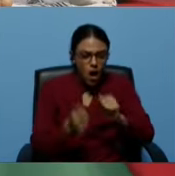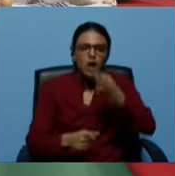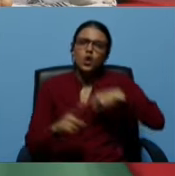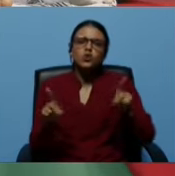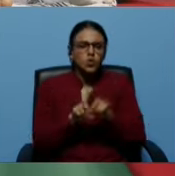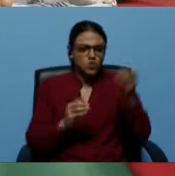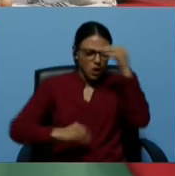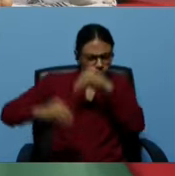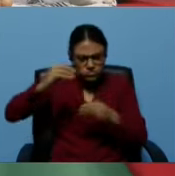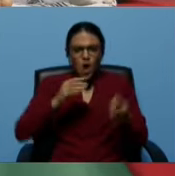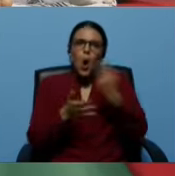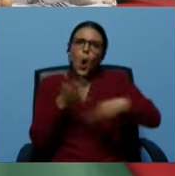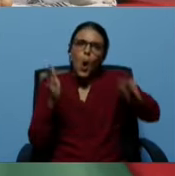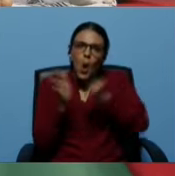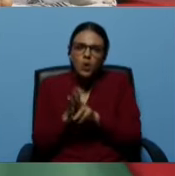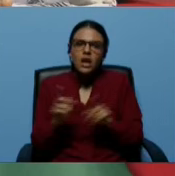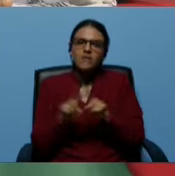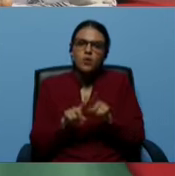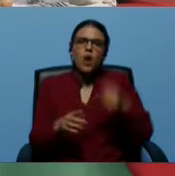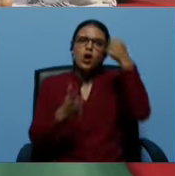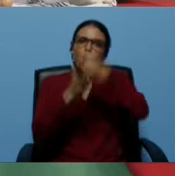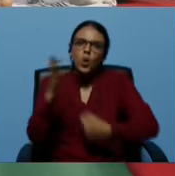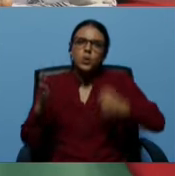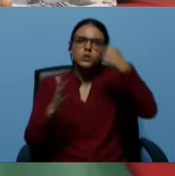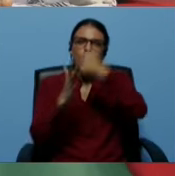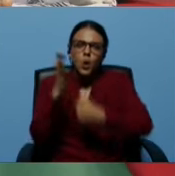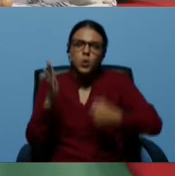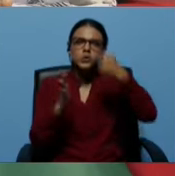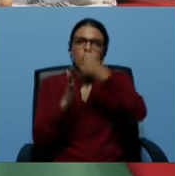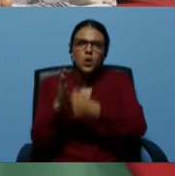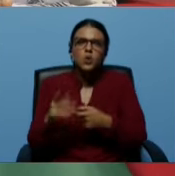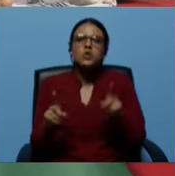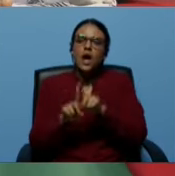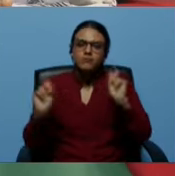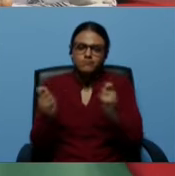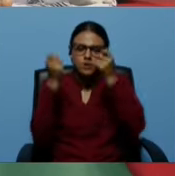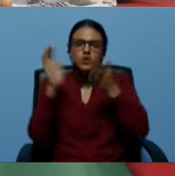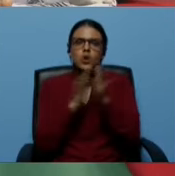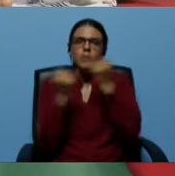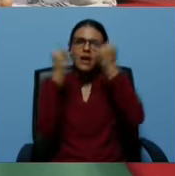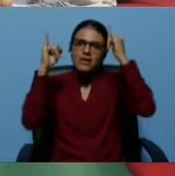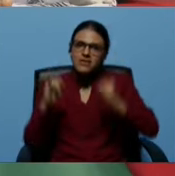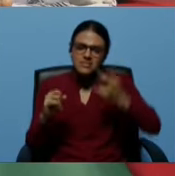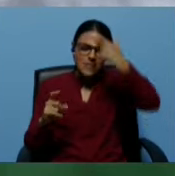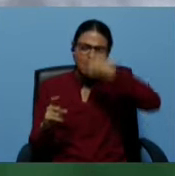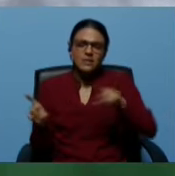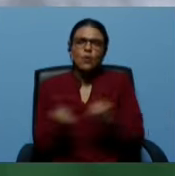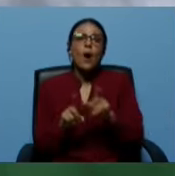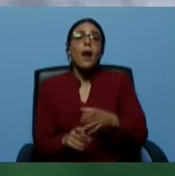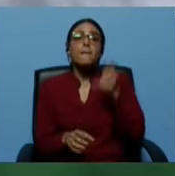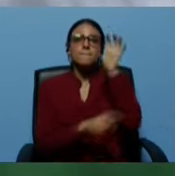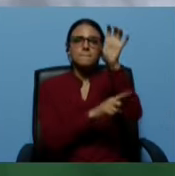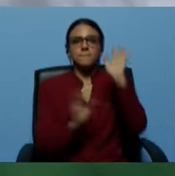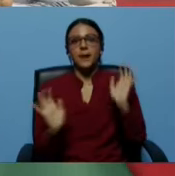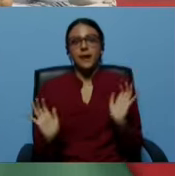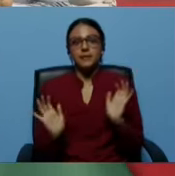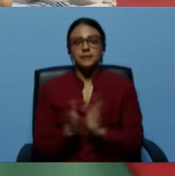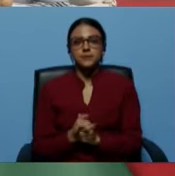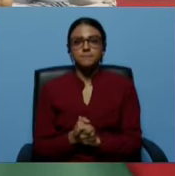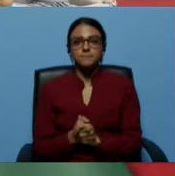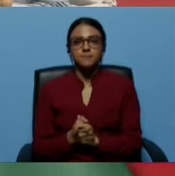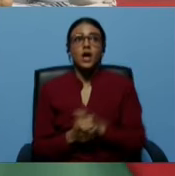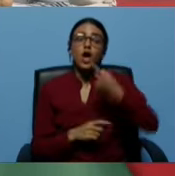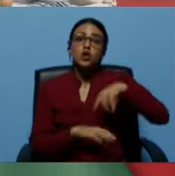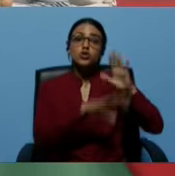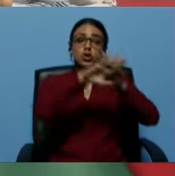su poder además de lucha por lograr su independencia, su soberanía y su autodeterminación. El llamado